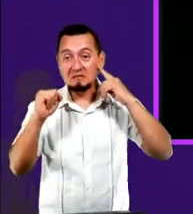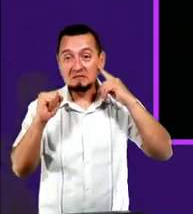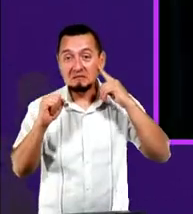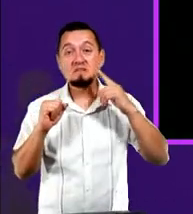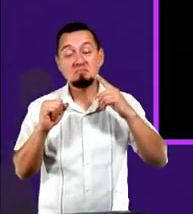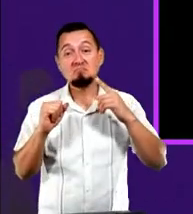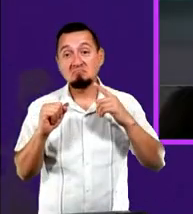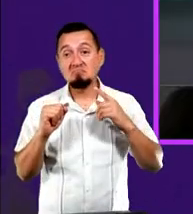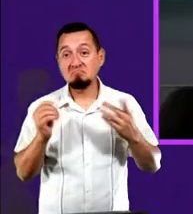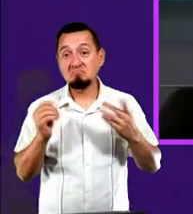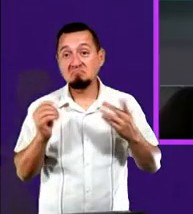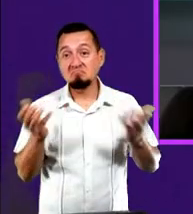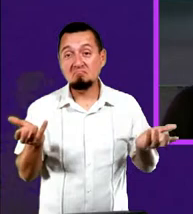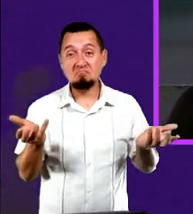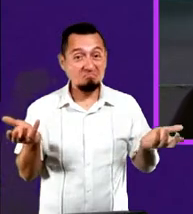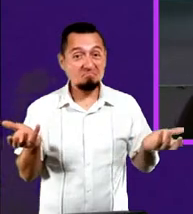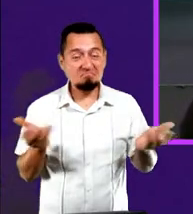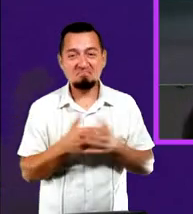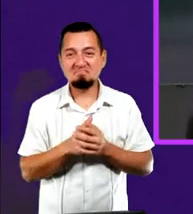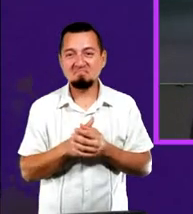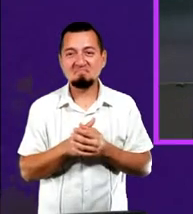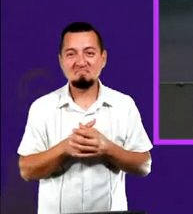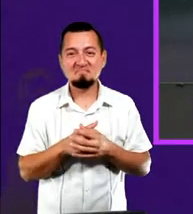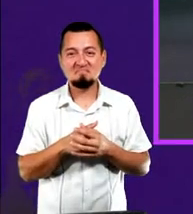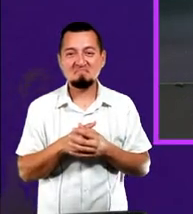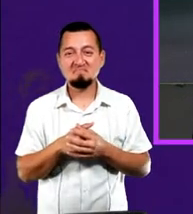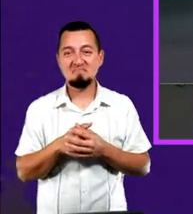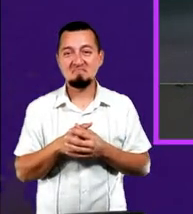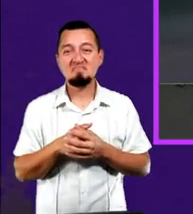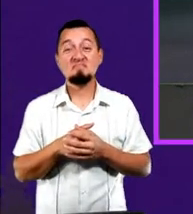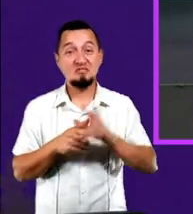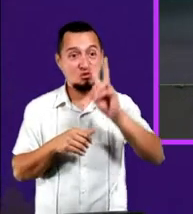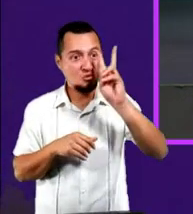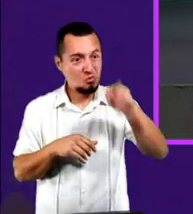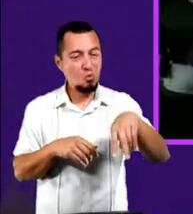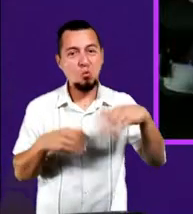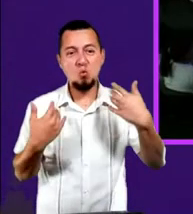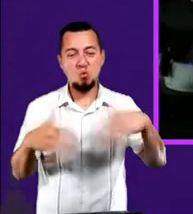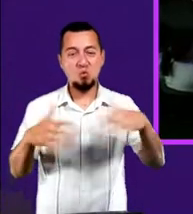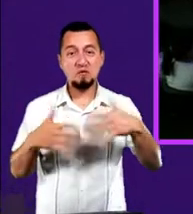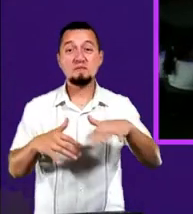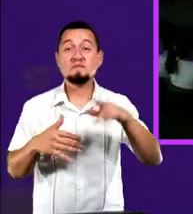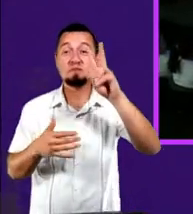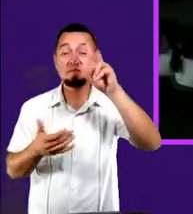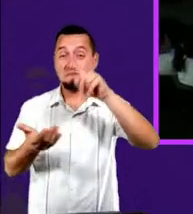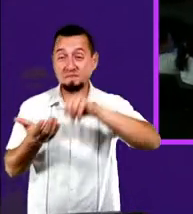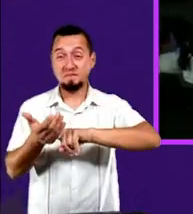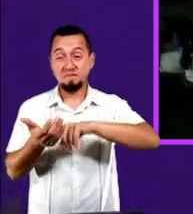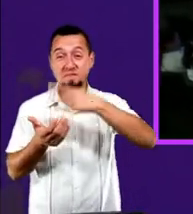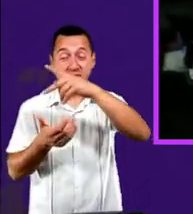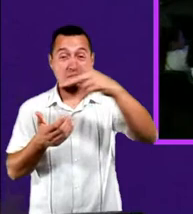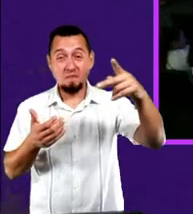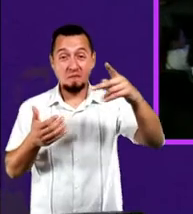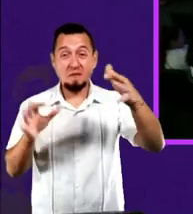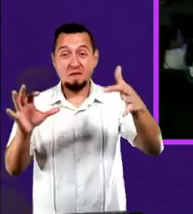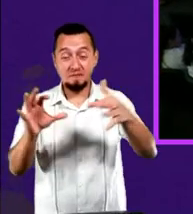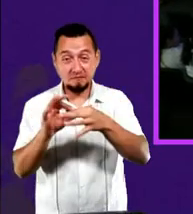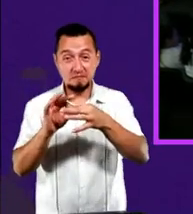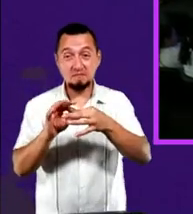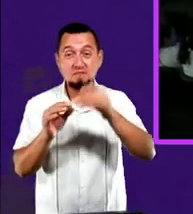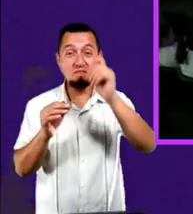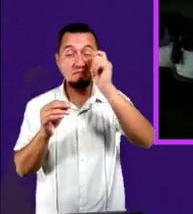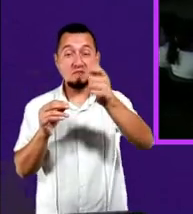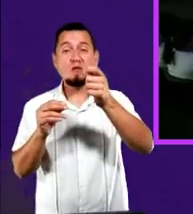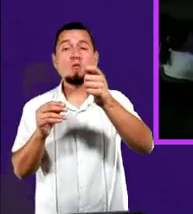son fans de veras. Y ahí está, ¿cuándo ocurrió el primer juego entre